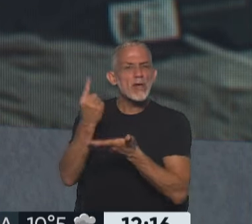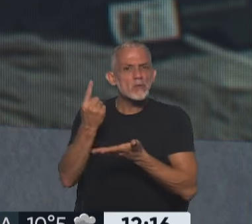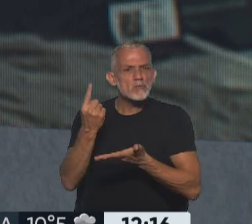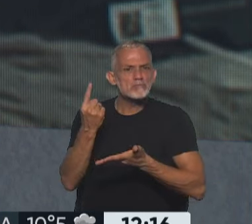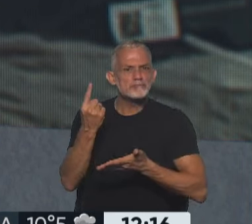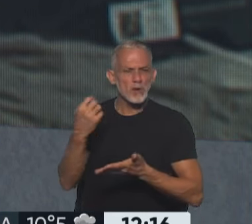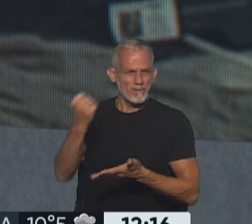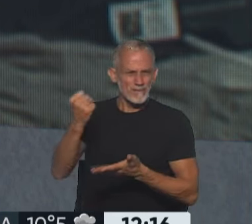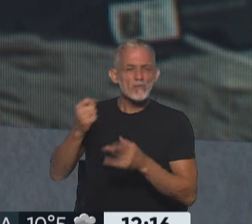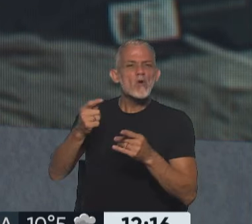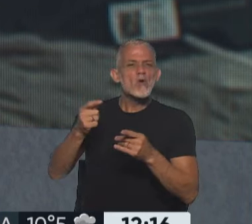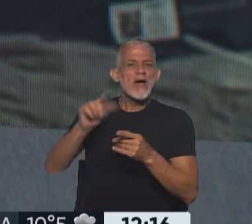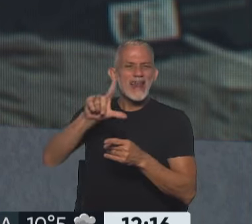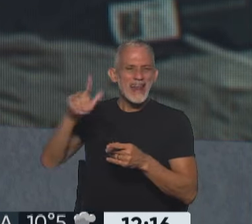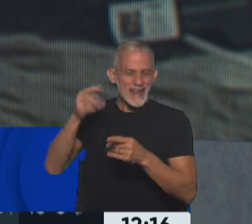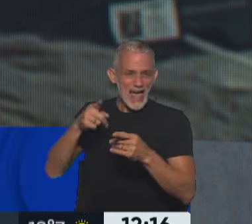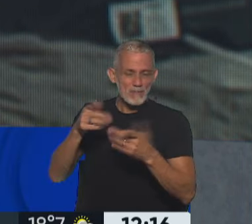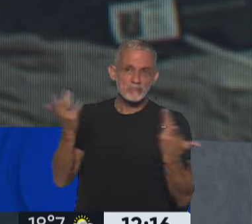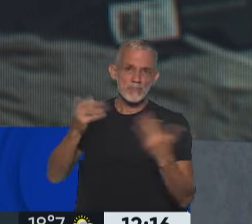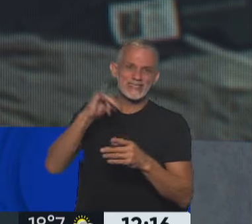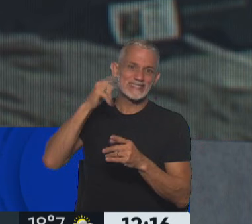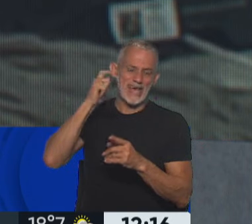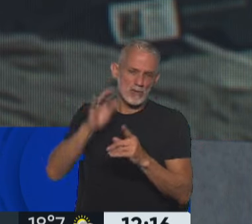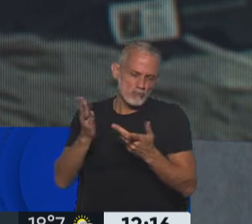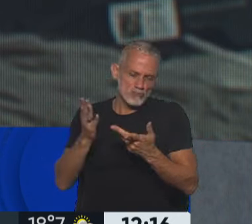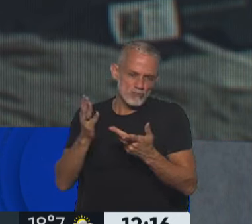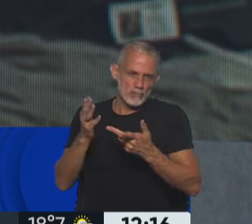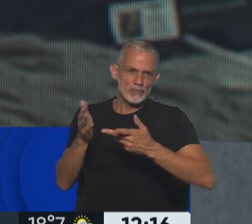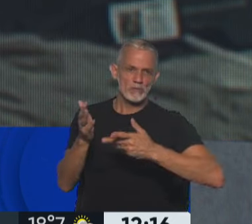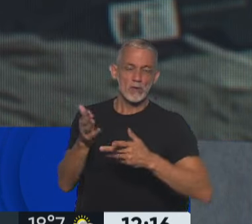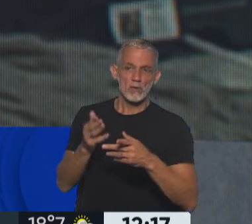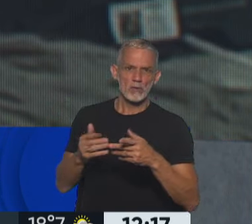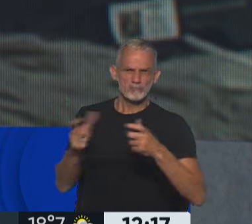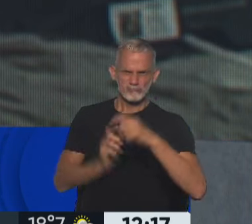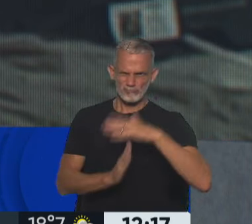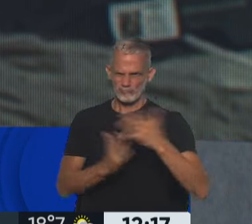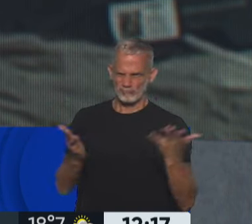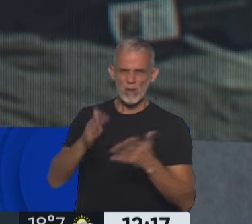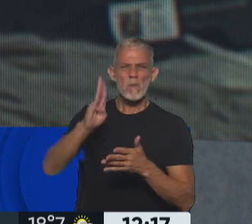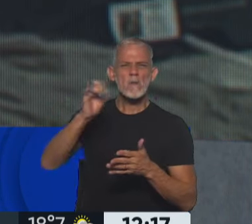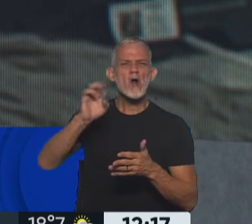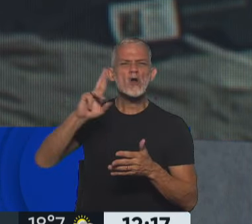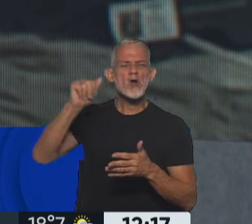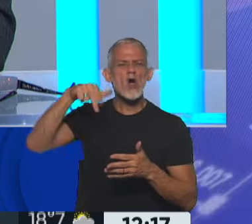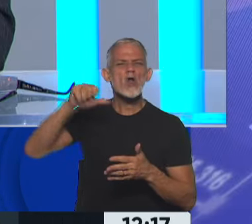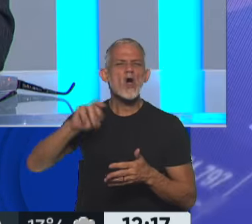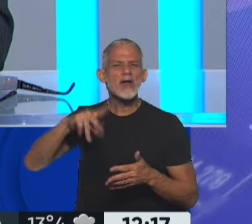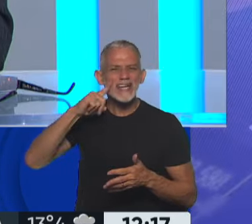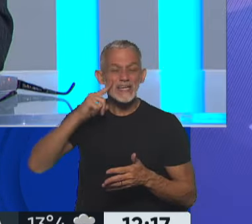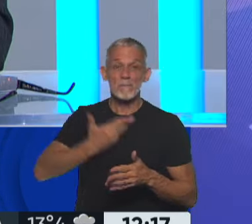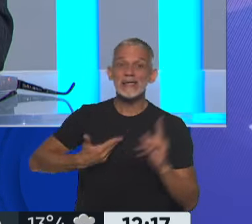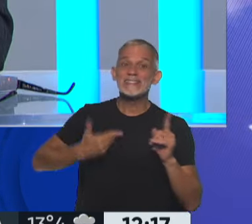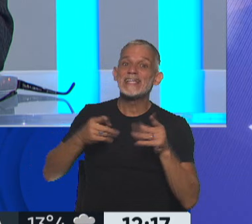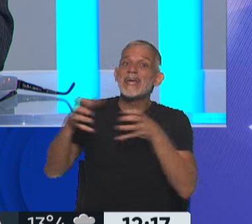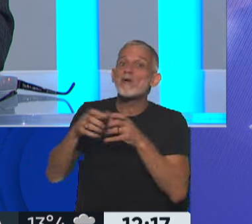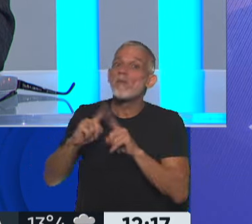núcleo duro de la libertad avanza eh No Porque los demás no lo sean no pero al frente de esa comisión en bornoroni bornoroni como presidente de